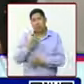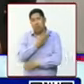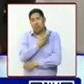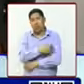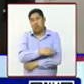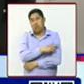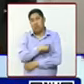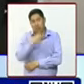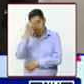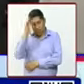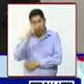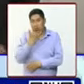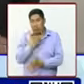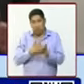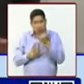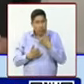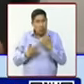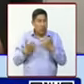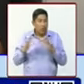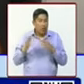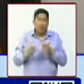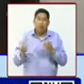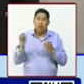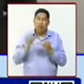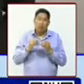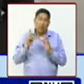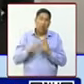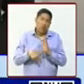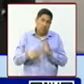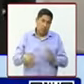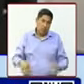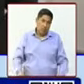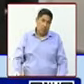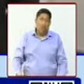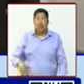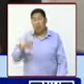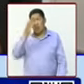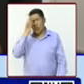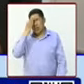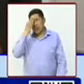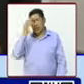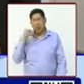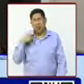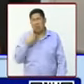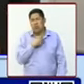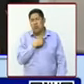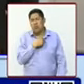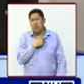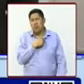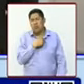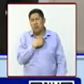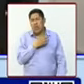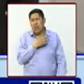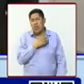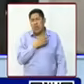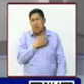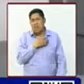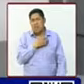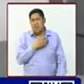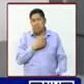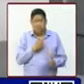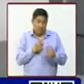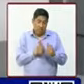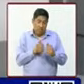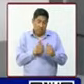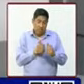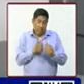hospital. No sabemos qué va a pasar ya más adelante con Abraham. Sabemos, Giovanna, que has estado detrás de este caso desde el